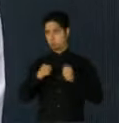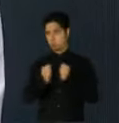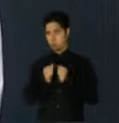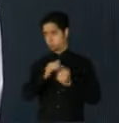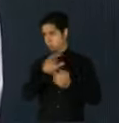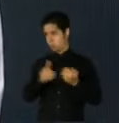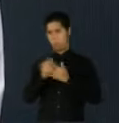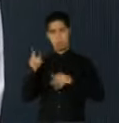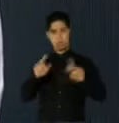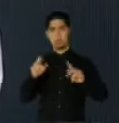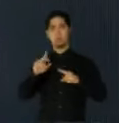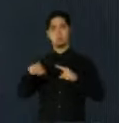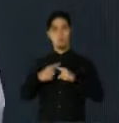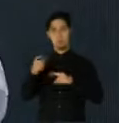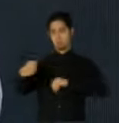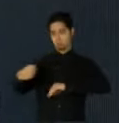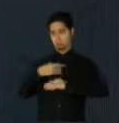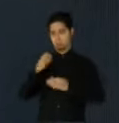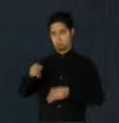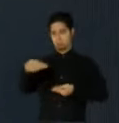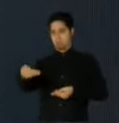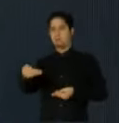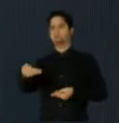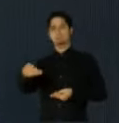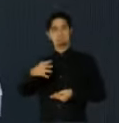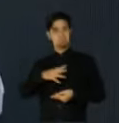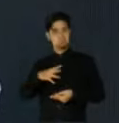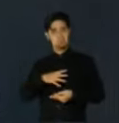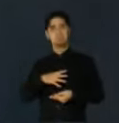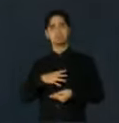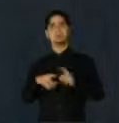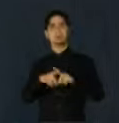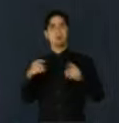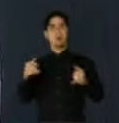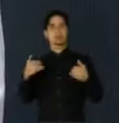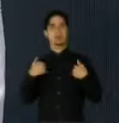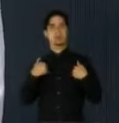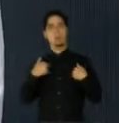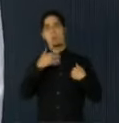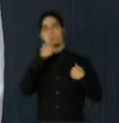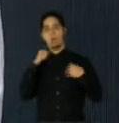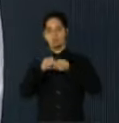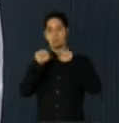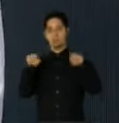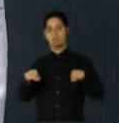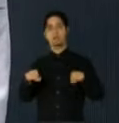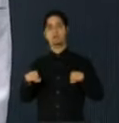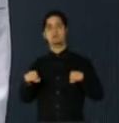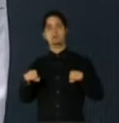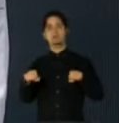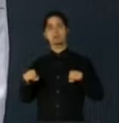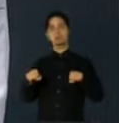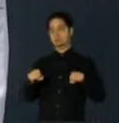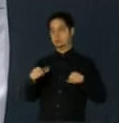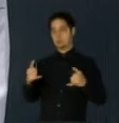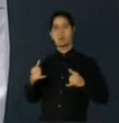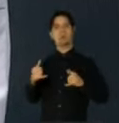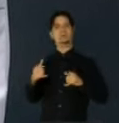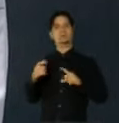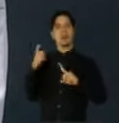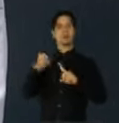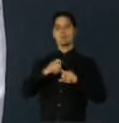miembros de nuestro equipo, cada vez que llegan estos mensajes. Ahora, afortunadamente, hay un sistema que se refieren todos automáticamente